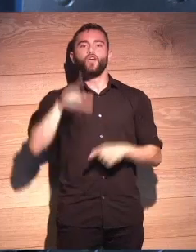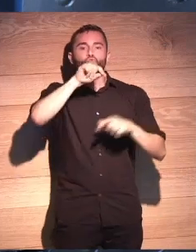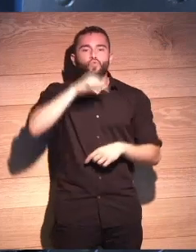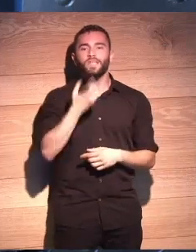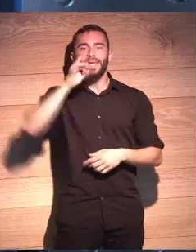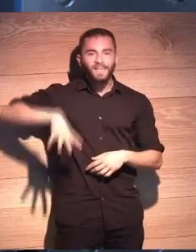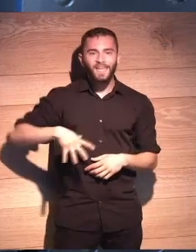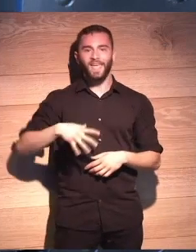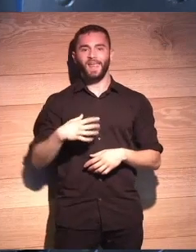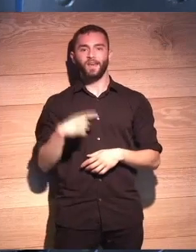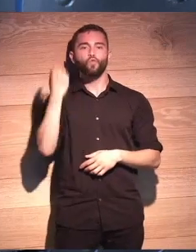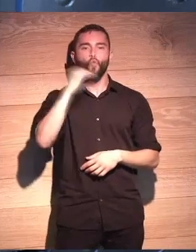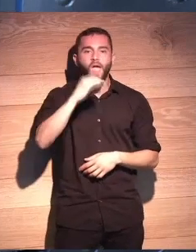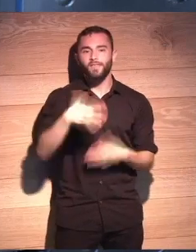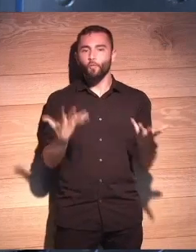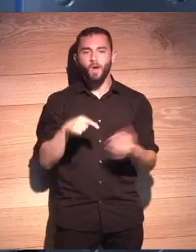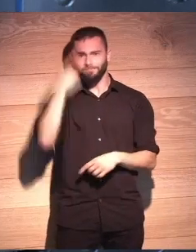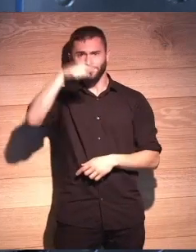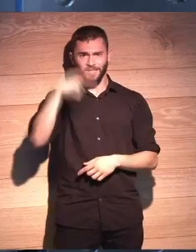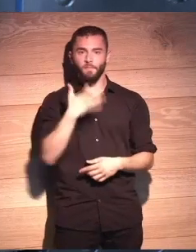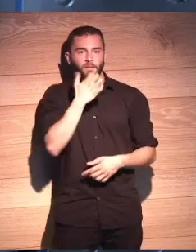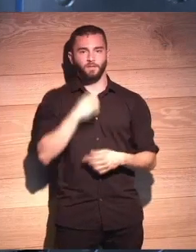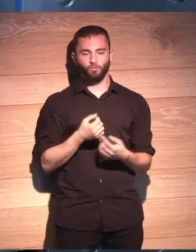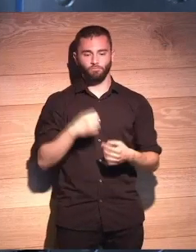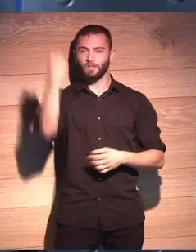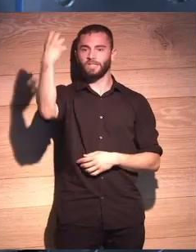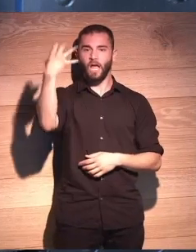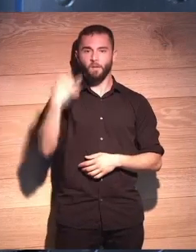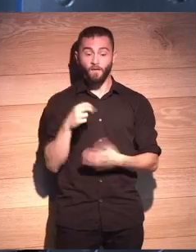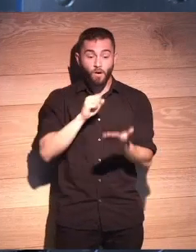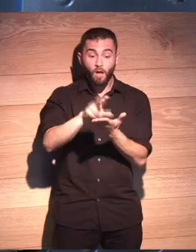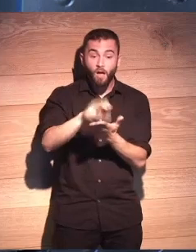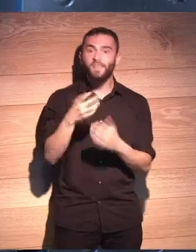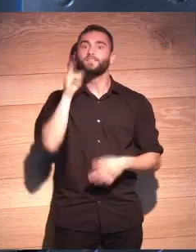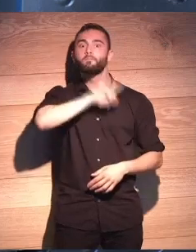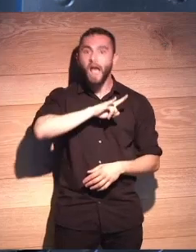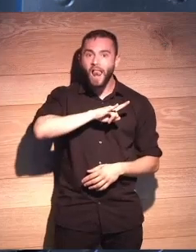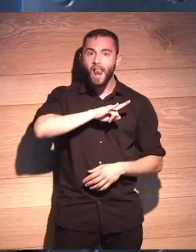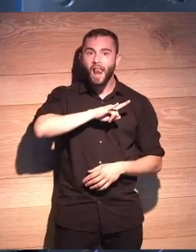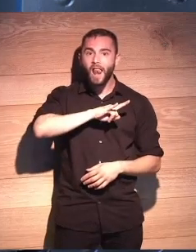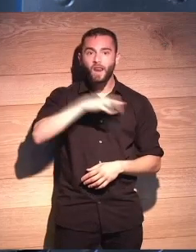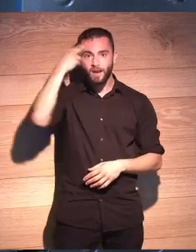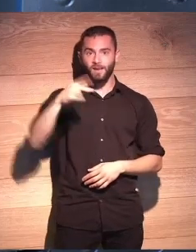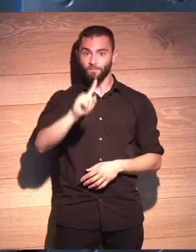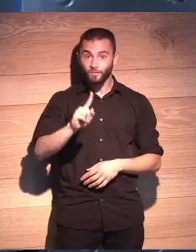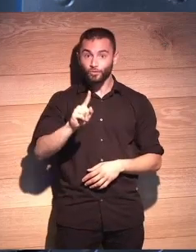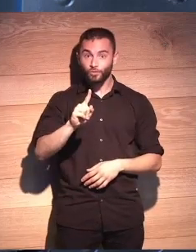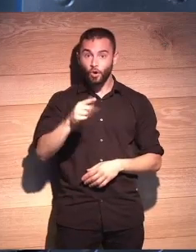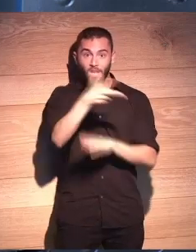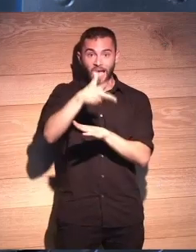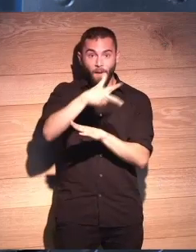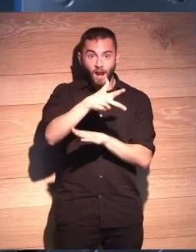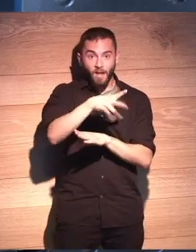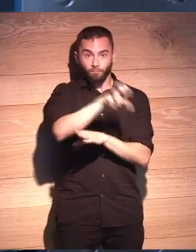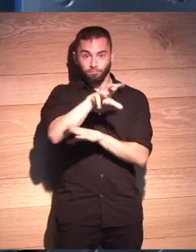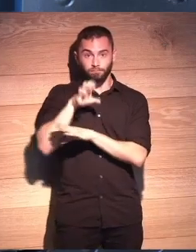Y si tú cruzas mal por un semáforo, te captan las cámaras,